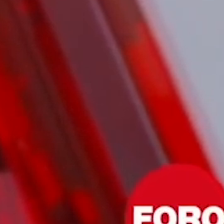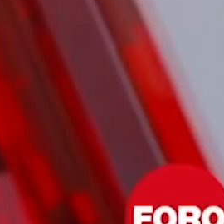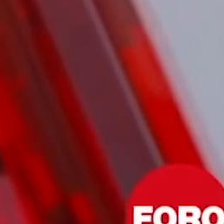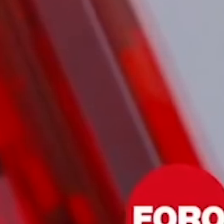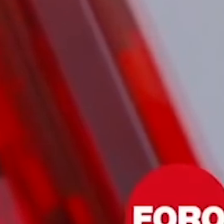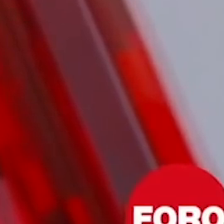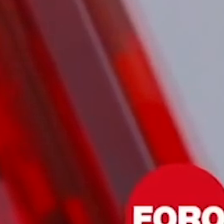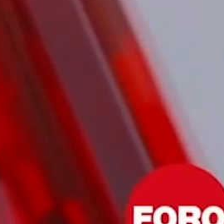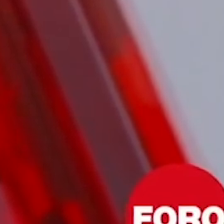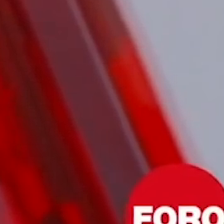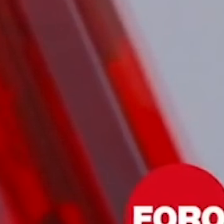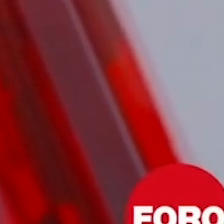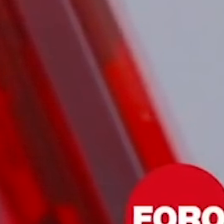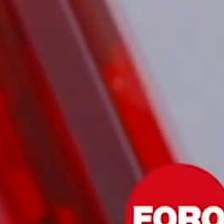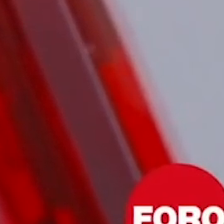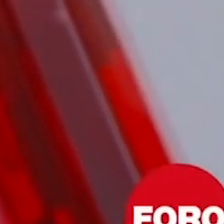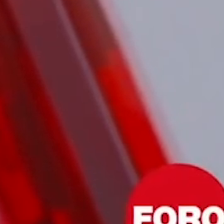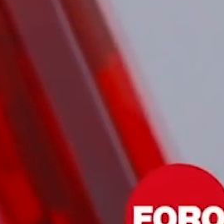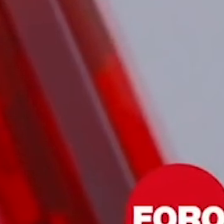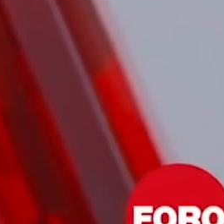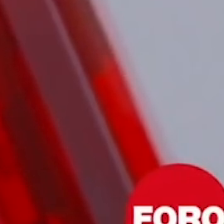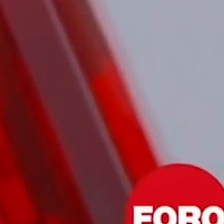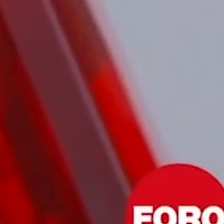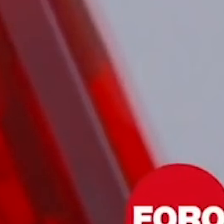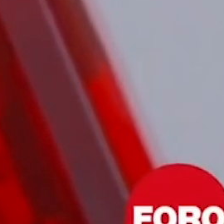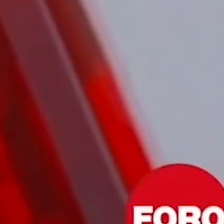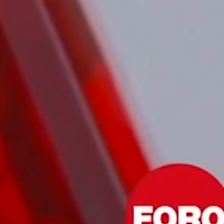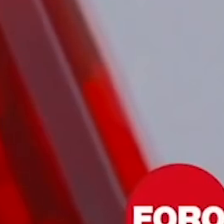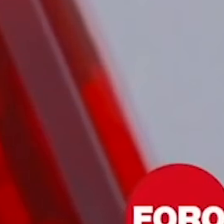las últimas 24 horas en México para llegar a 125, y son